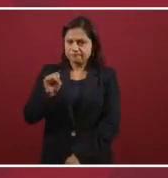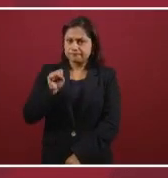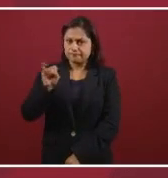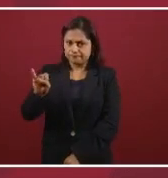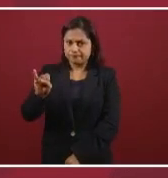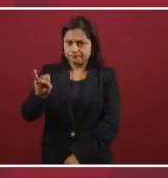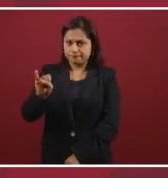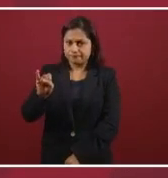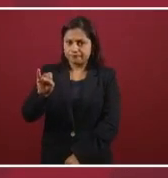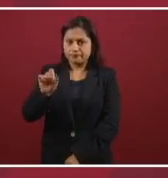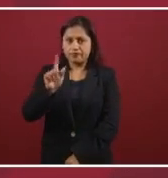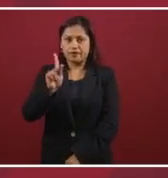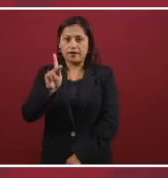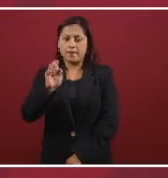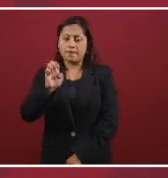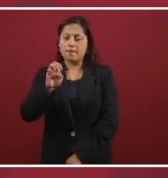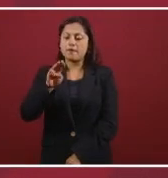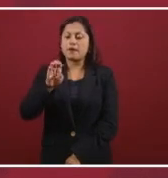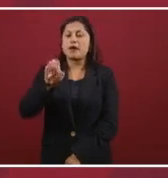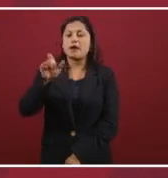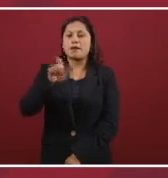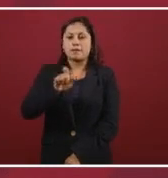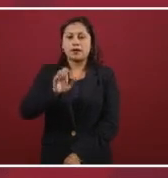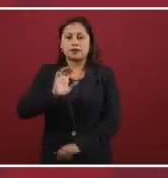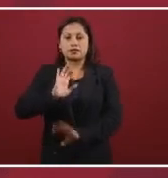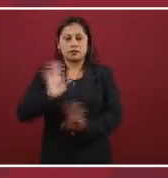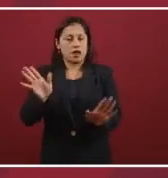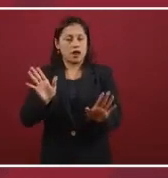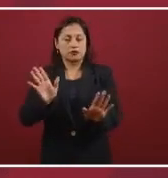Pemex. Afortunadamente fuera de peligro.